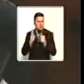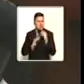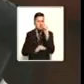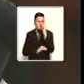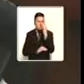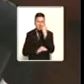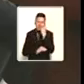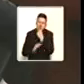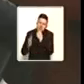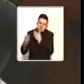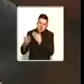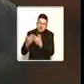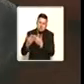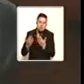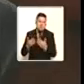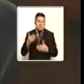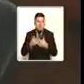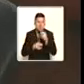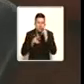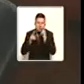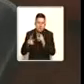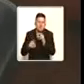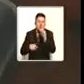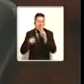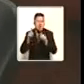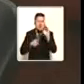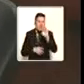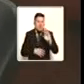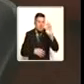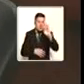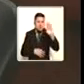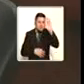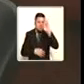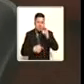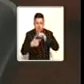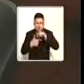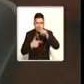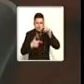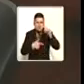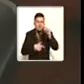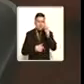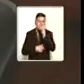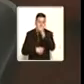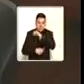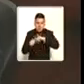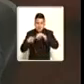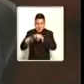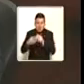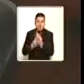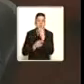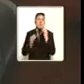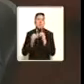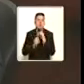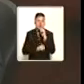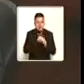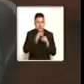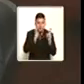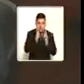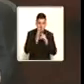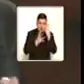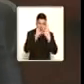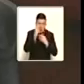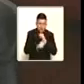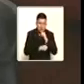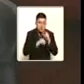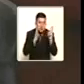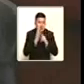país. Y si empezamos a ver por algunos departamentos el crecimiento de los cultivos ilícitos entre el año 2012 y